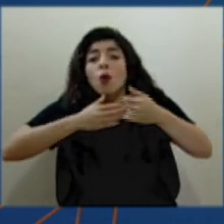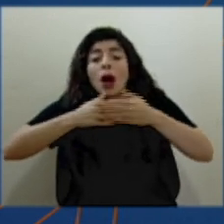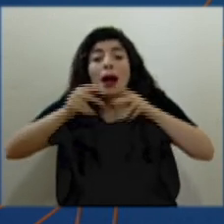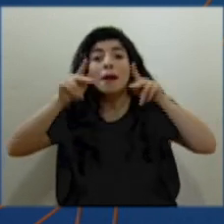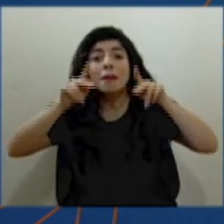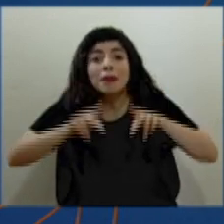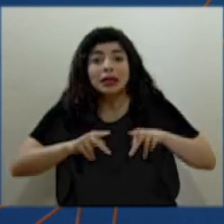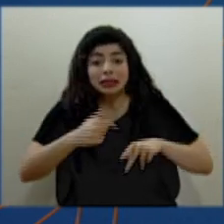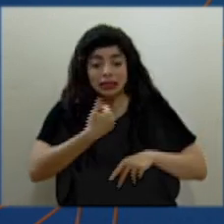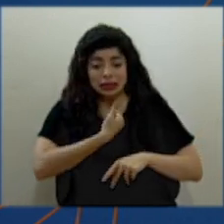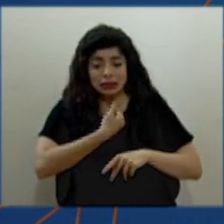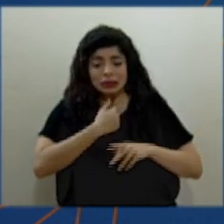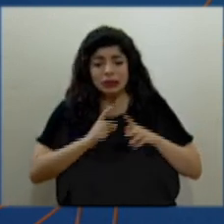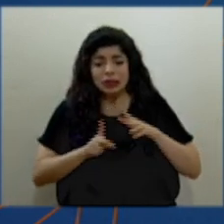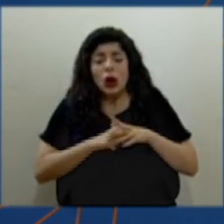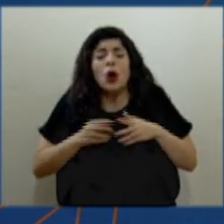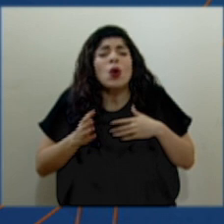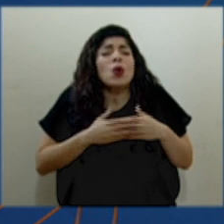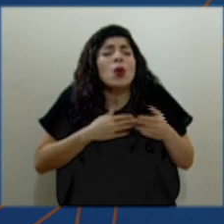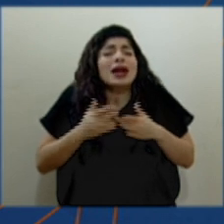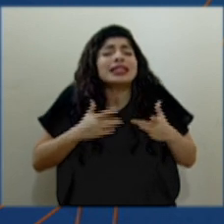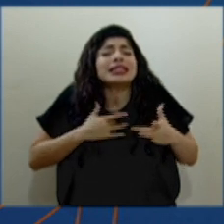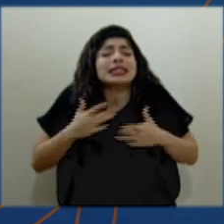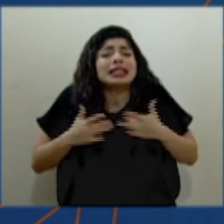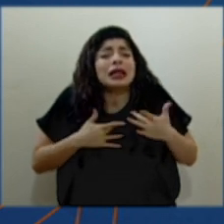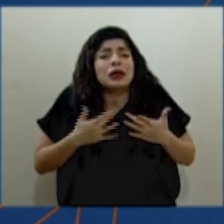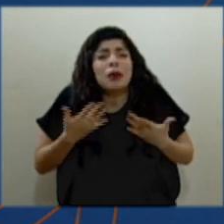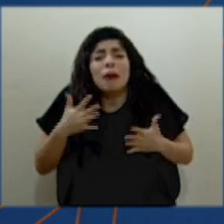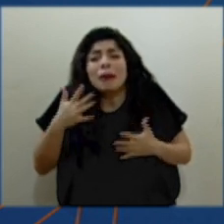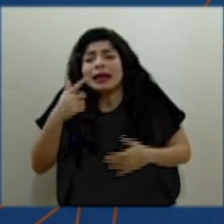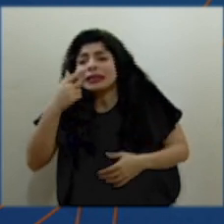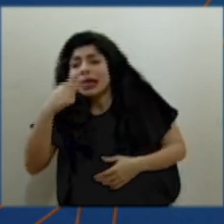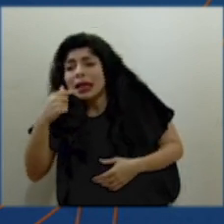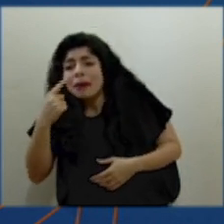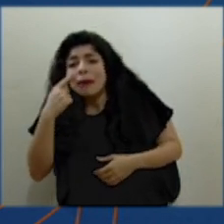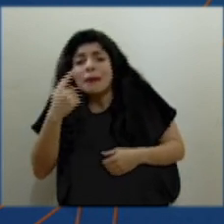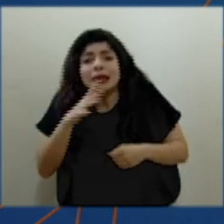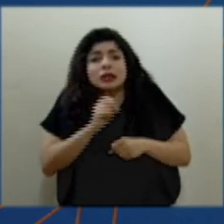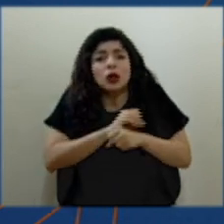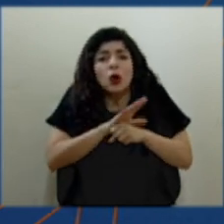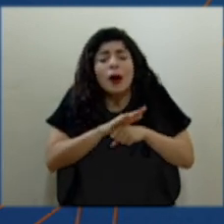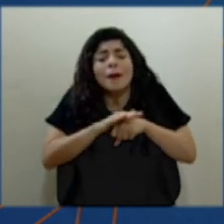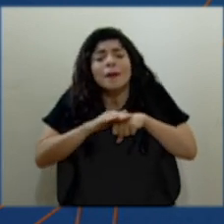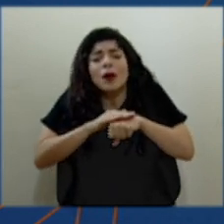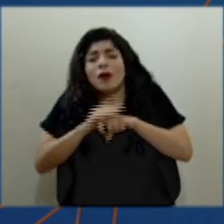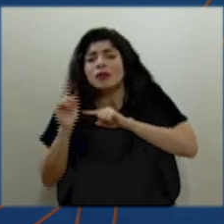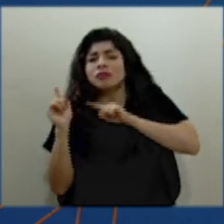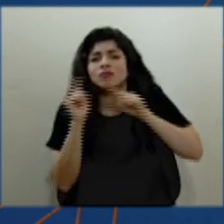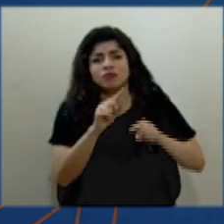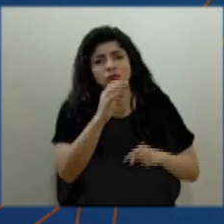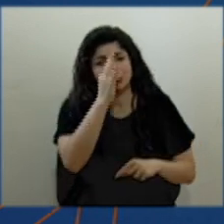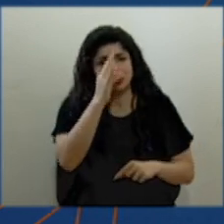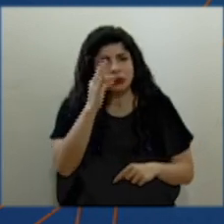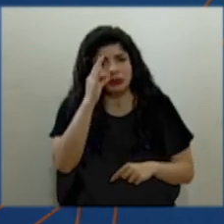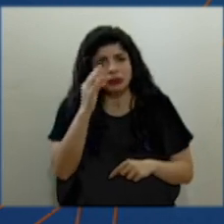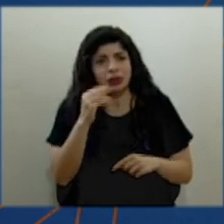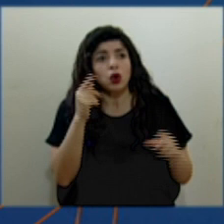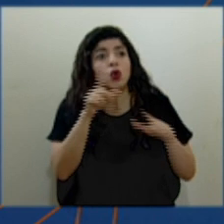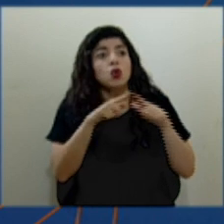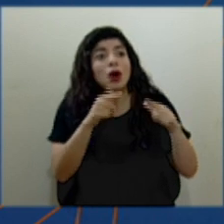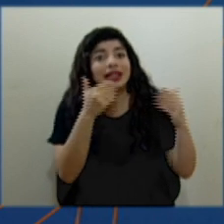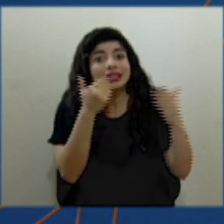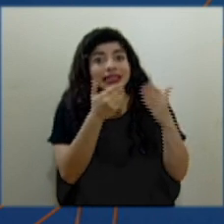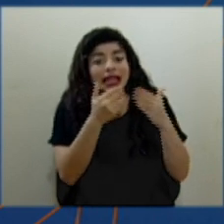persona que presente cualquier síntoma sugestivo de gripe o COVID vaya a hacerse la prueba al centro de salud más